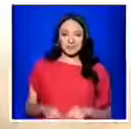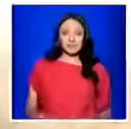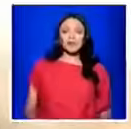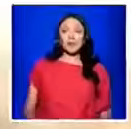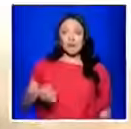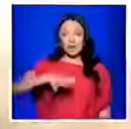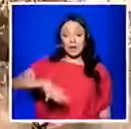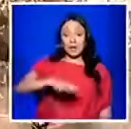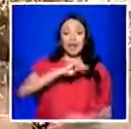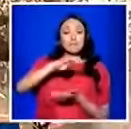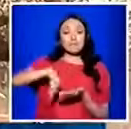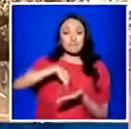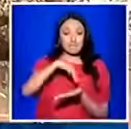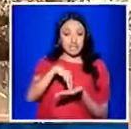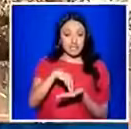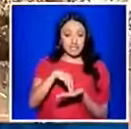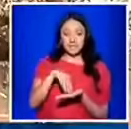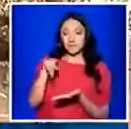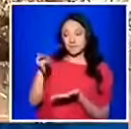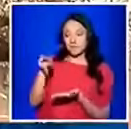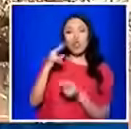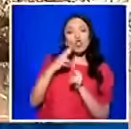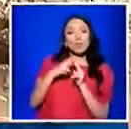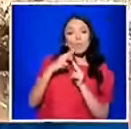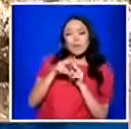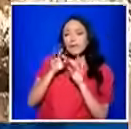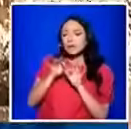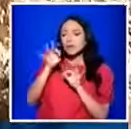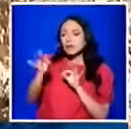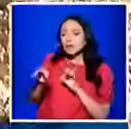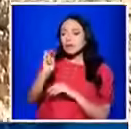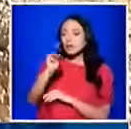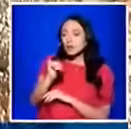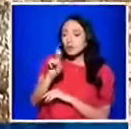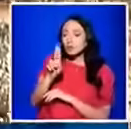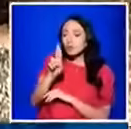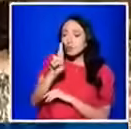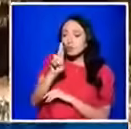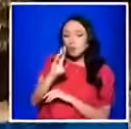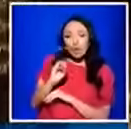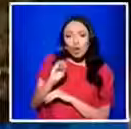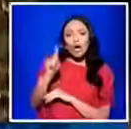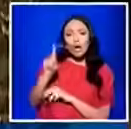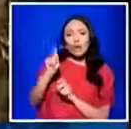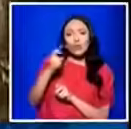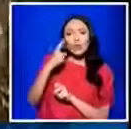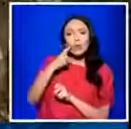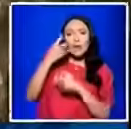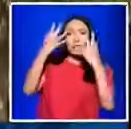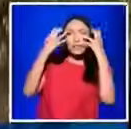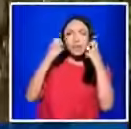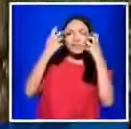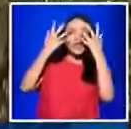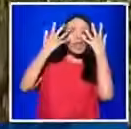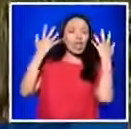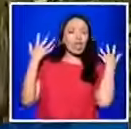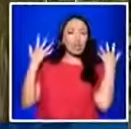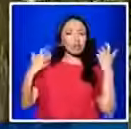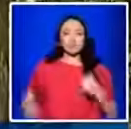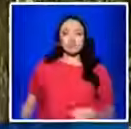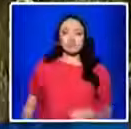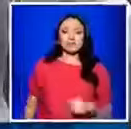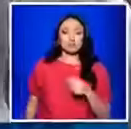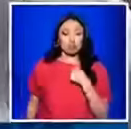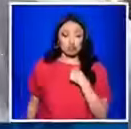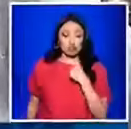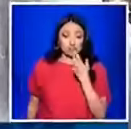En el Cantón Mejía, en la población del Murco, hay un lugar donde el padre puede olvidarse del estrés. Les deseo a todos que